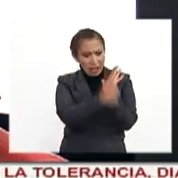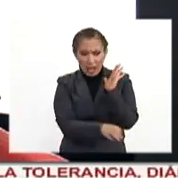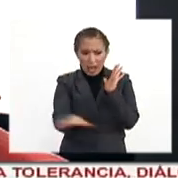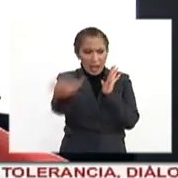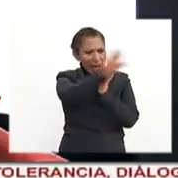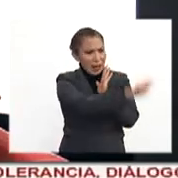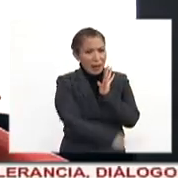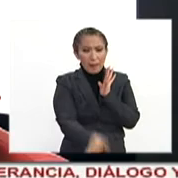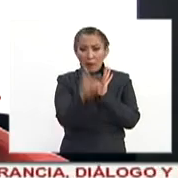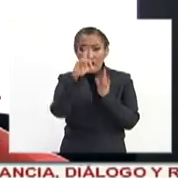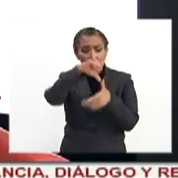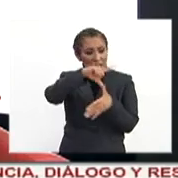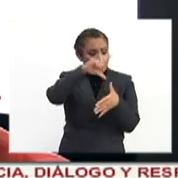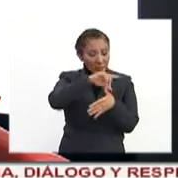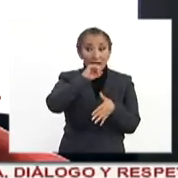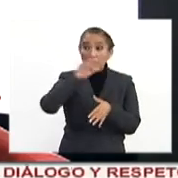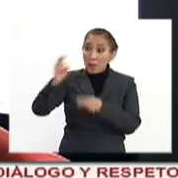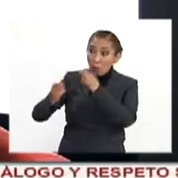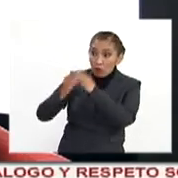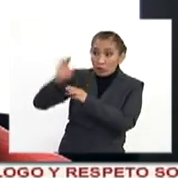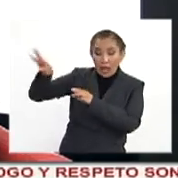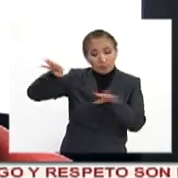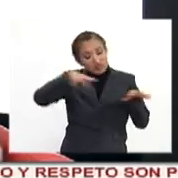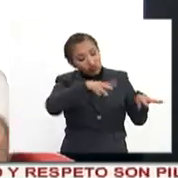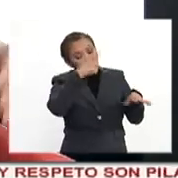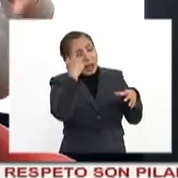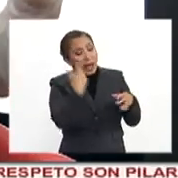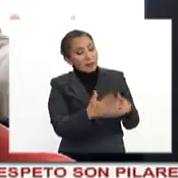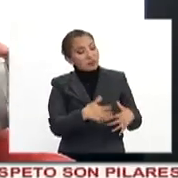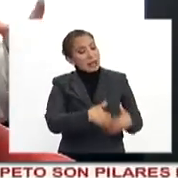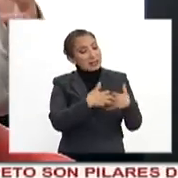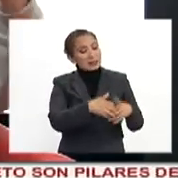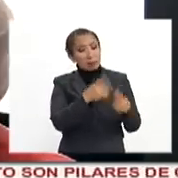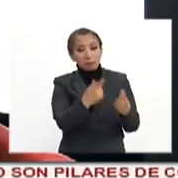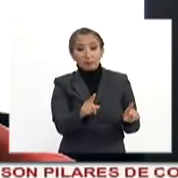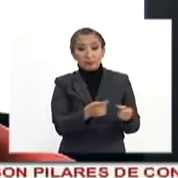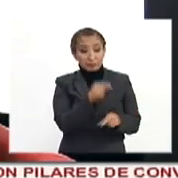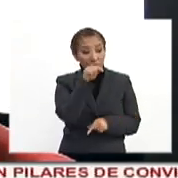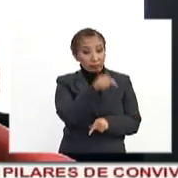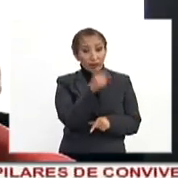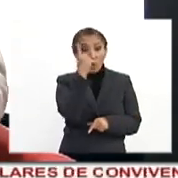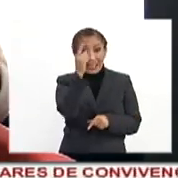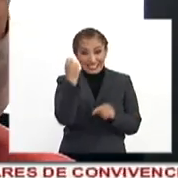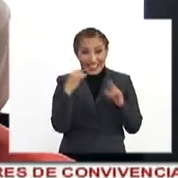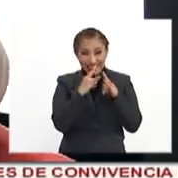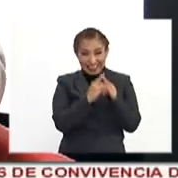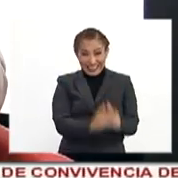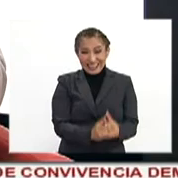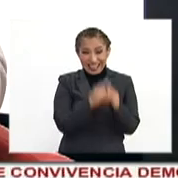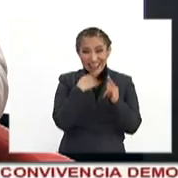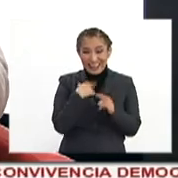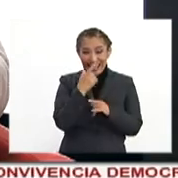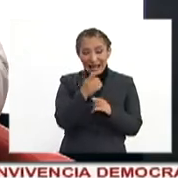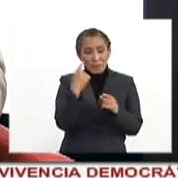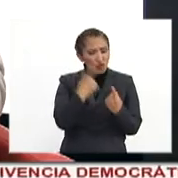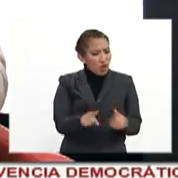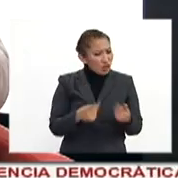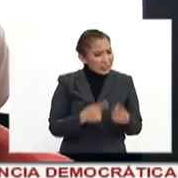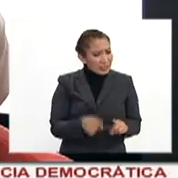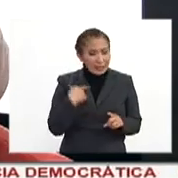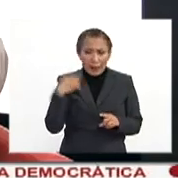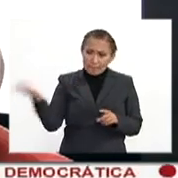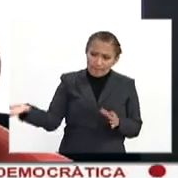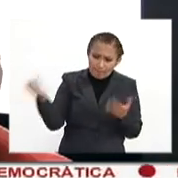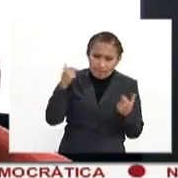referente no solo latinoamericano sino mundial para la industria de la música, y por eso es que un evento como la FINPRO, un evento musical en